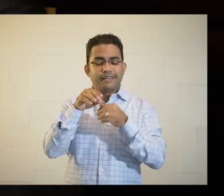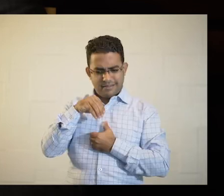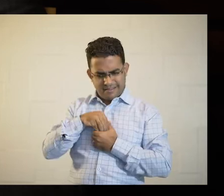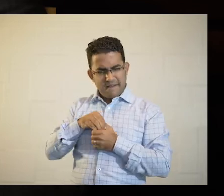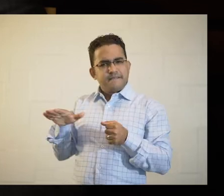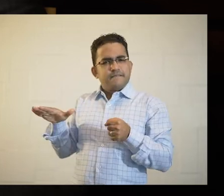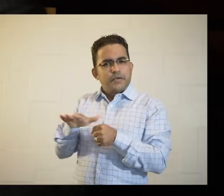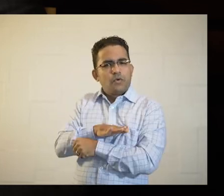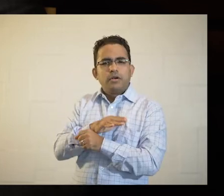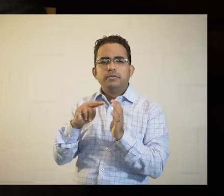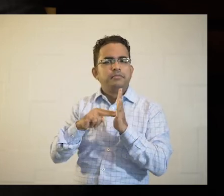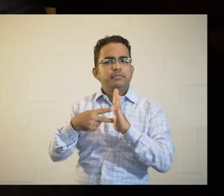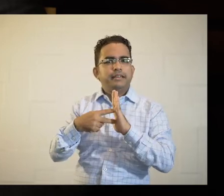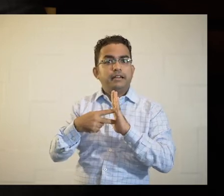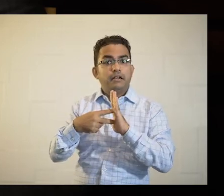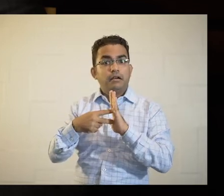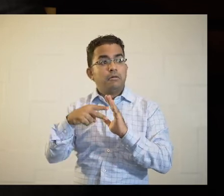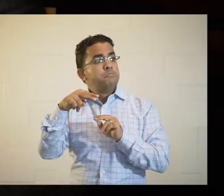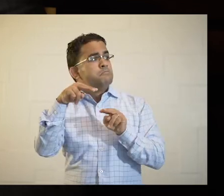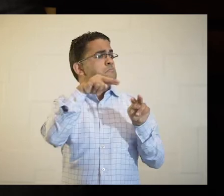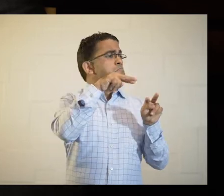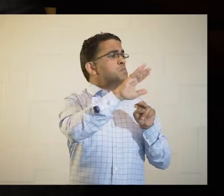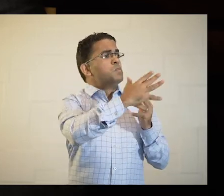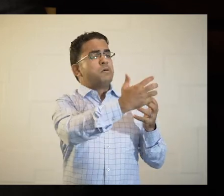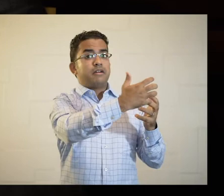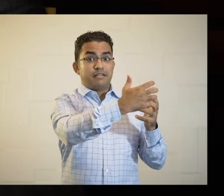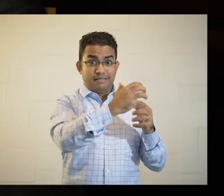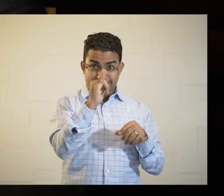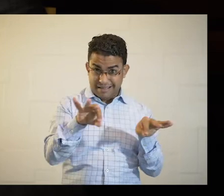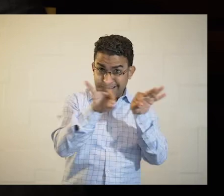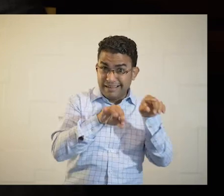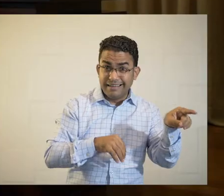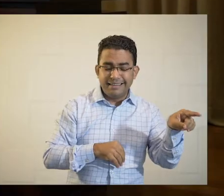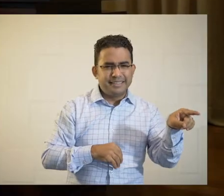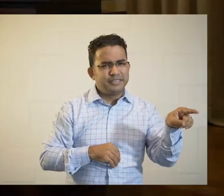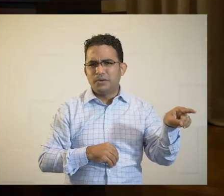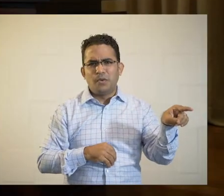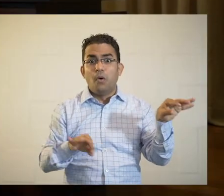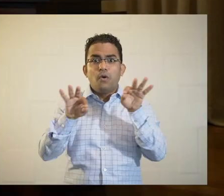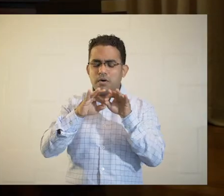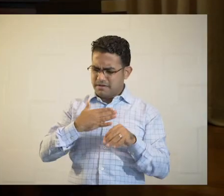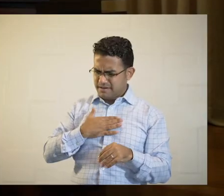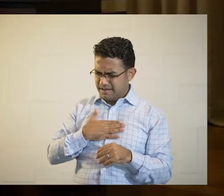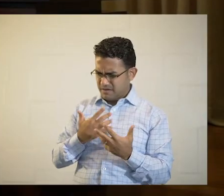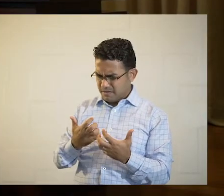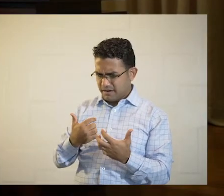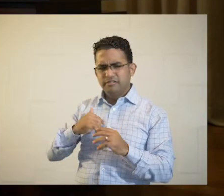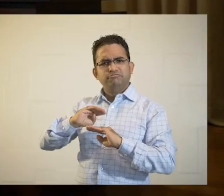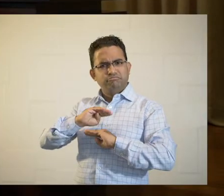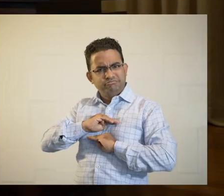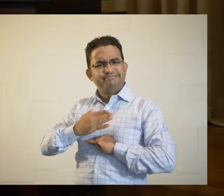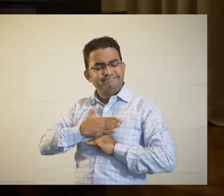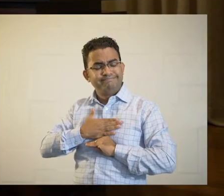a lo ajeno en una carrera sin fin por acumular lo que sea, pero siempre más que el otro. ¿No será esta